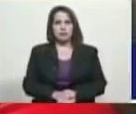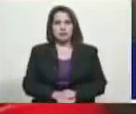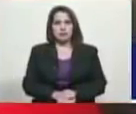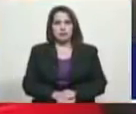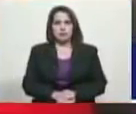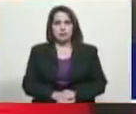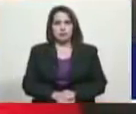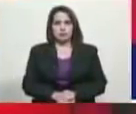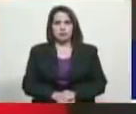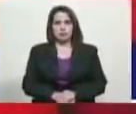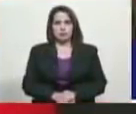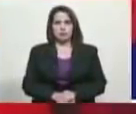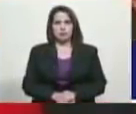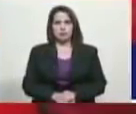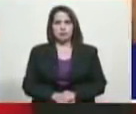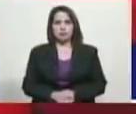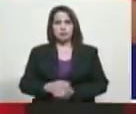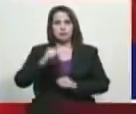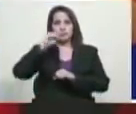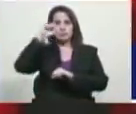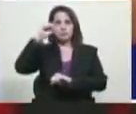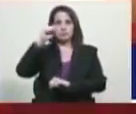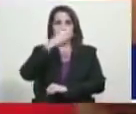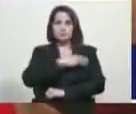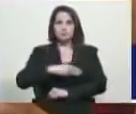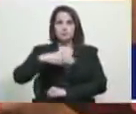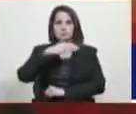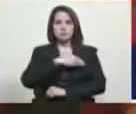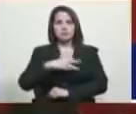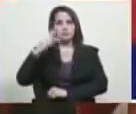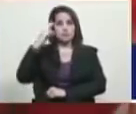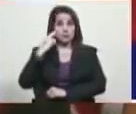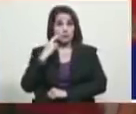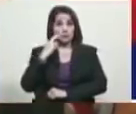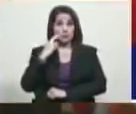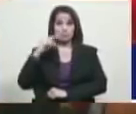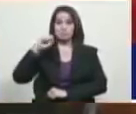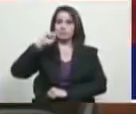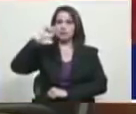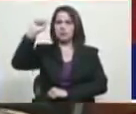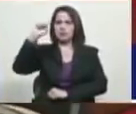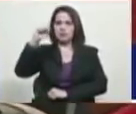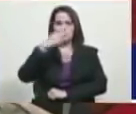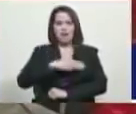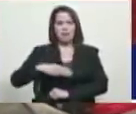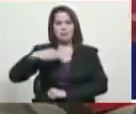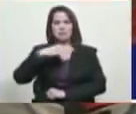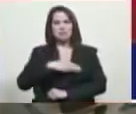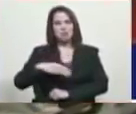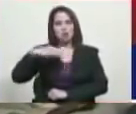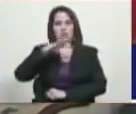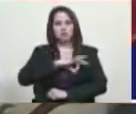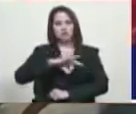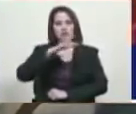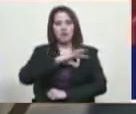¡Que viva la Misión Rivas! ¡Que vivan las misiones socialistas de